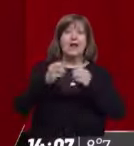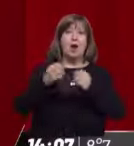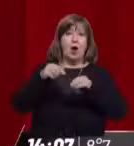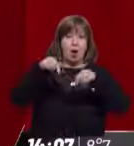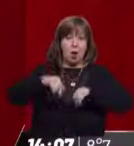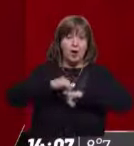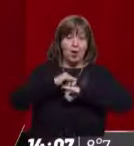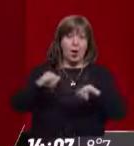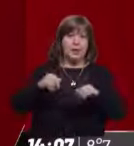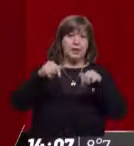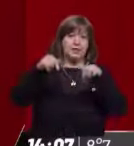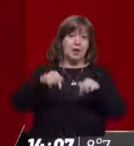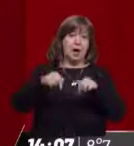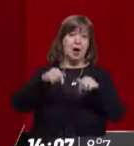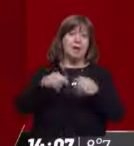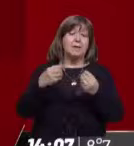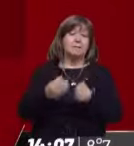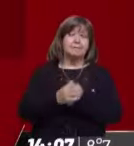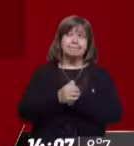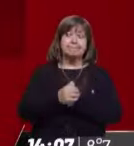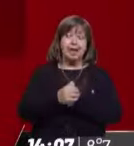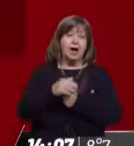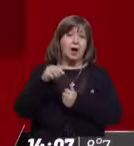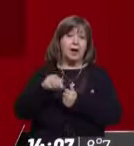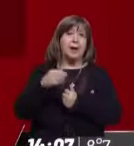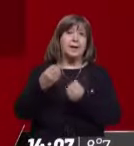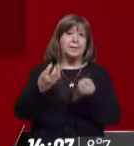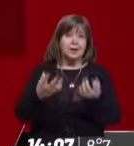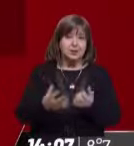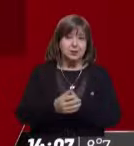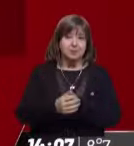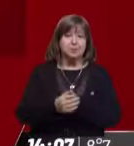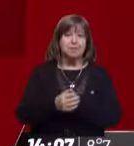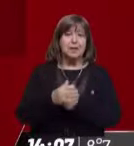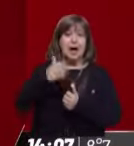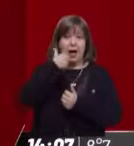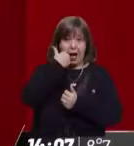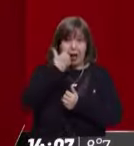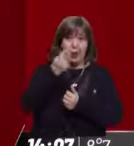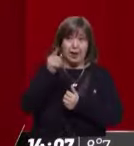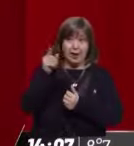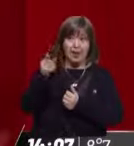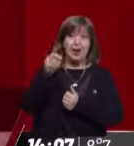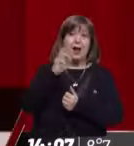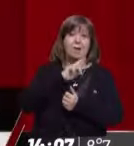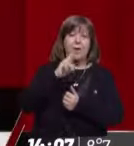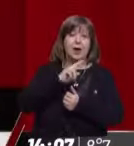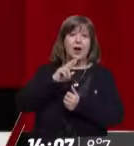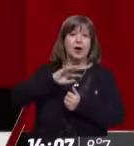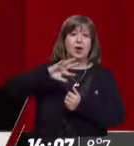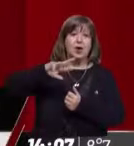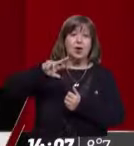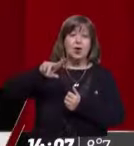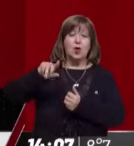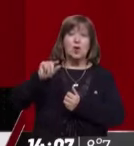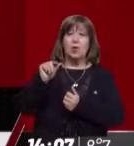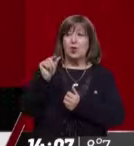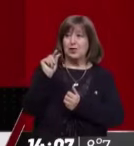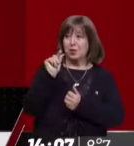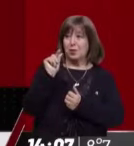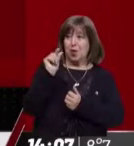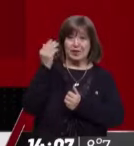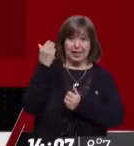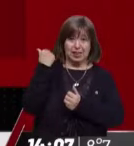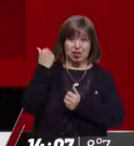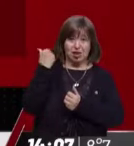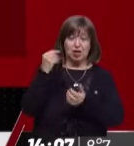noticia que recorre a esta abuela no es del todo buena, lamentablemente, porque tenemos que hablar de que sufrió un robo, el famoso cuento del tío.